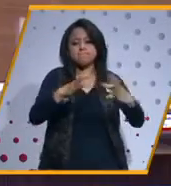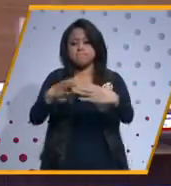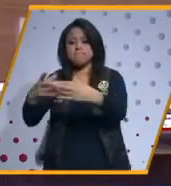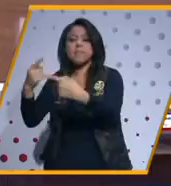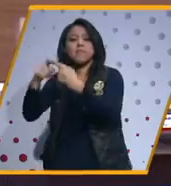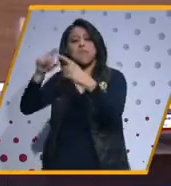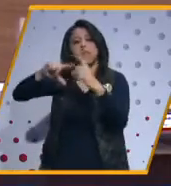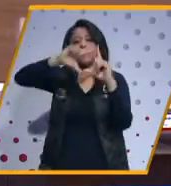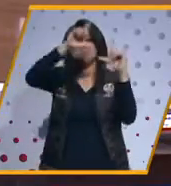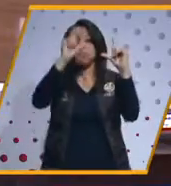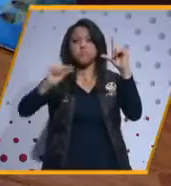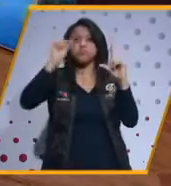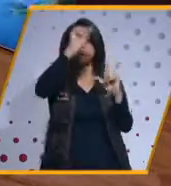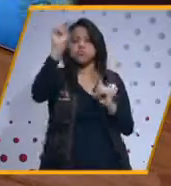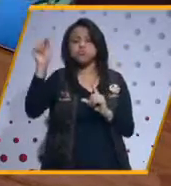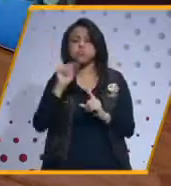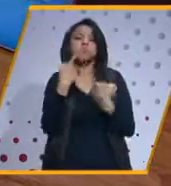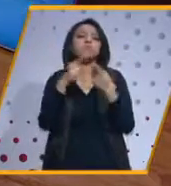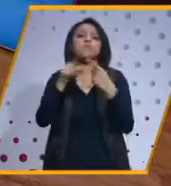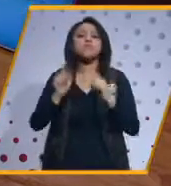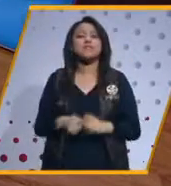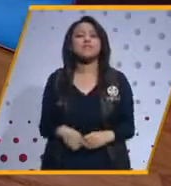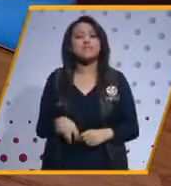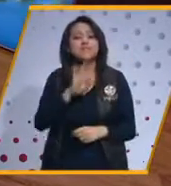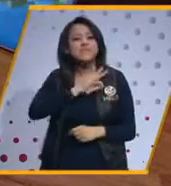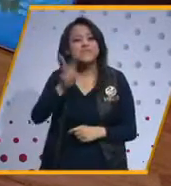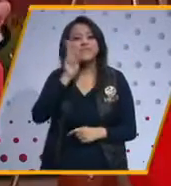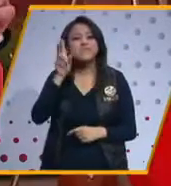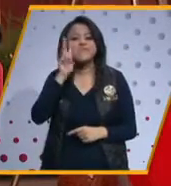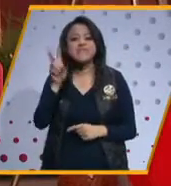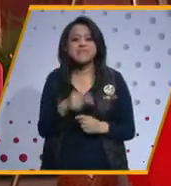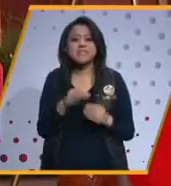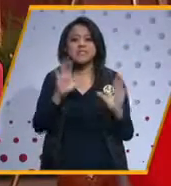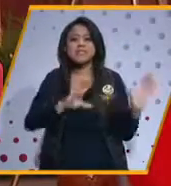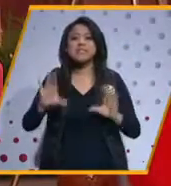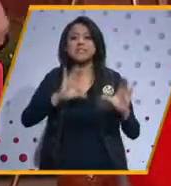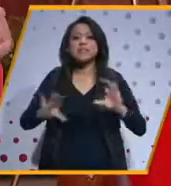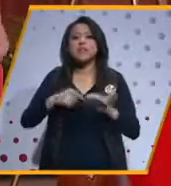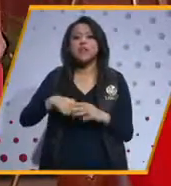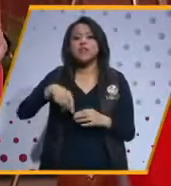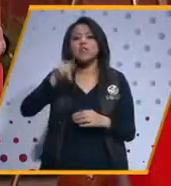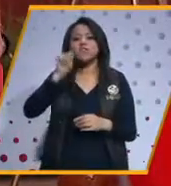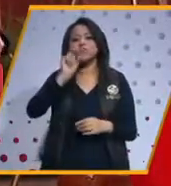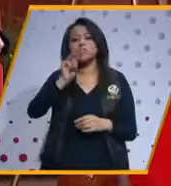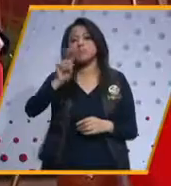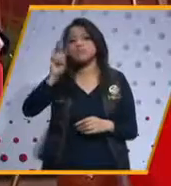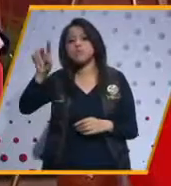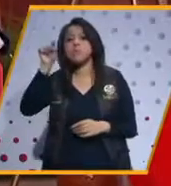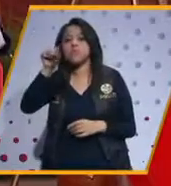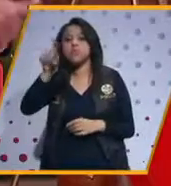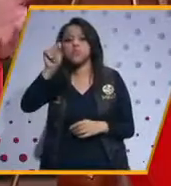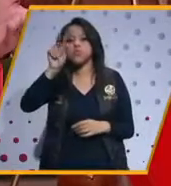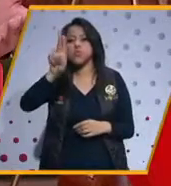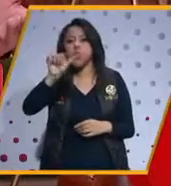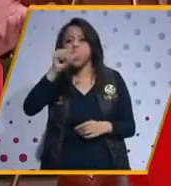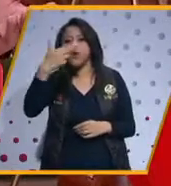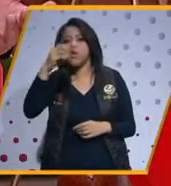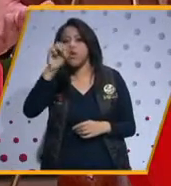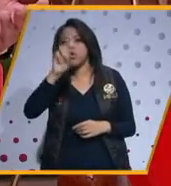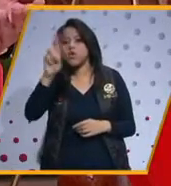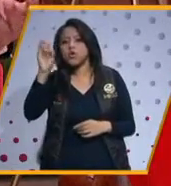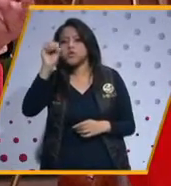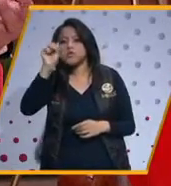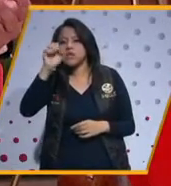lados. En todos lados. Pueden encontrarnos en la página web de tuahorroseguro.com. Es algo que estamos invitando en este